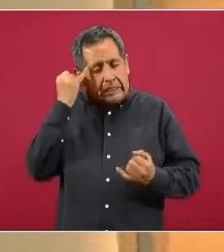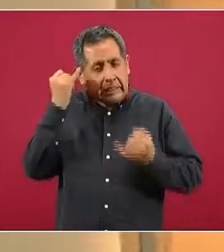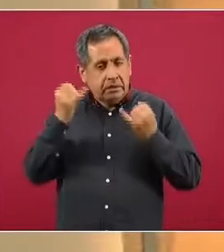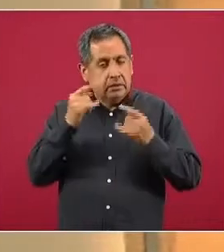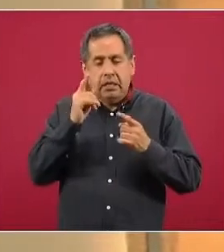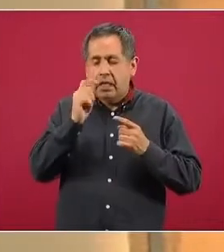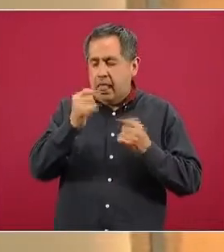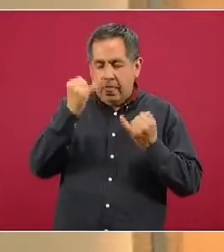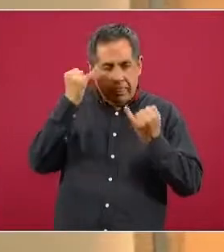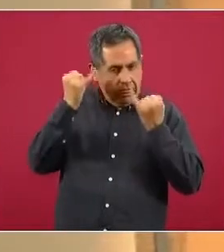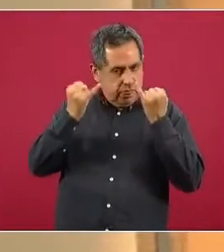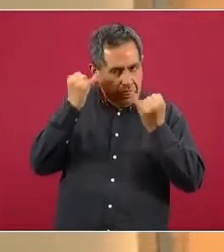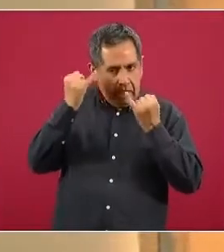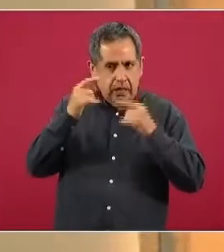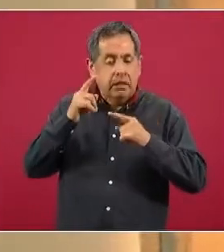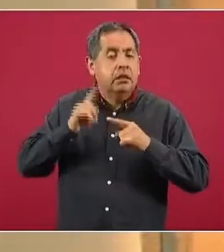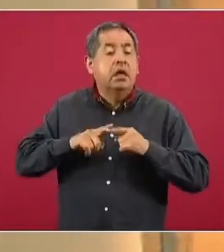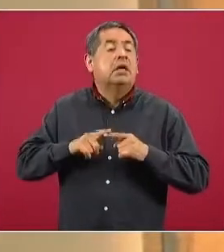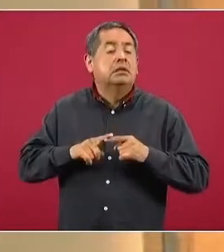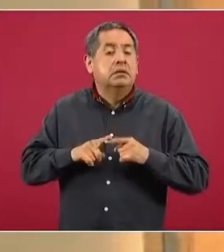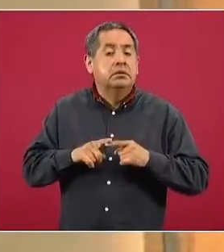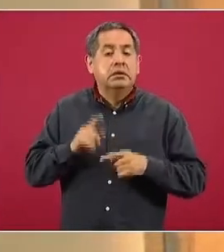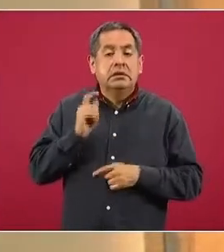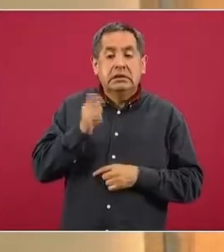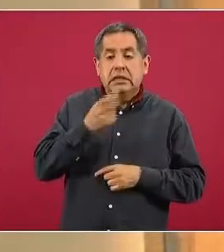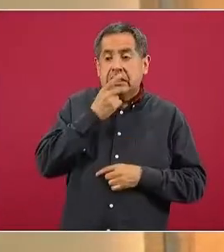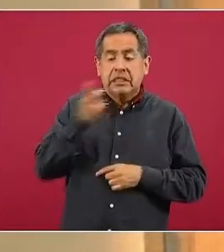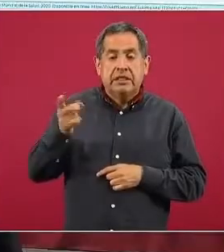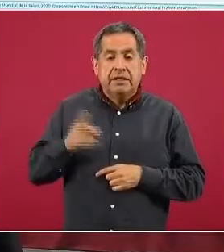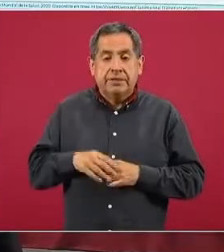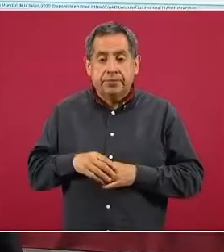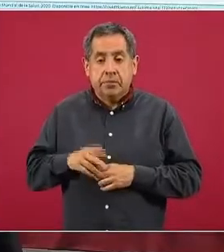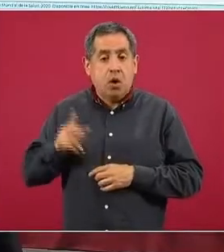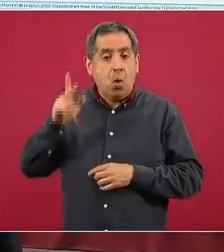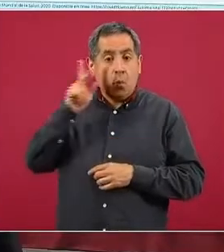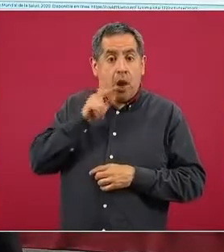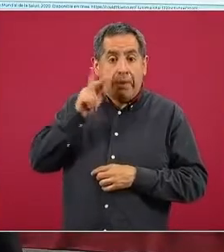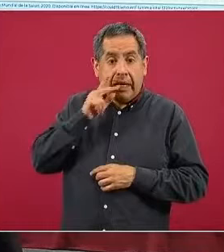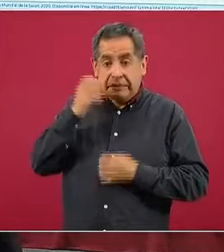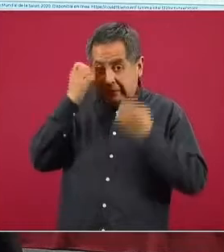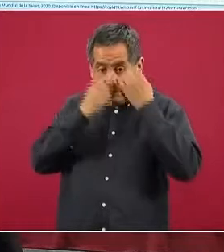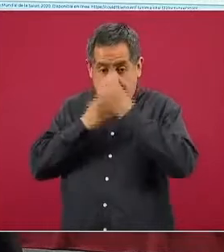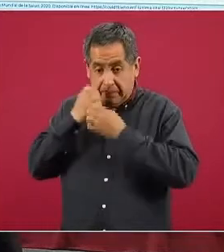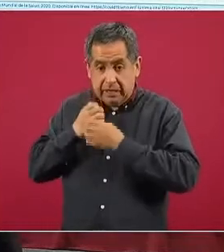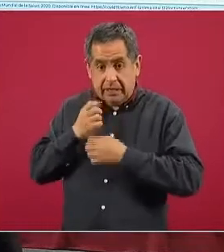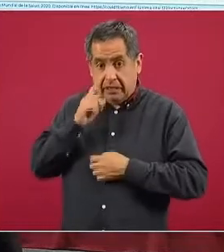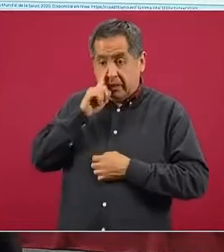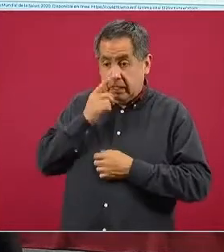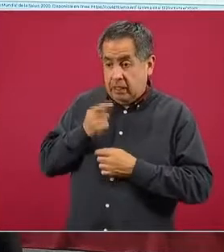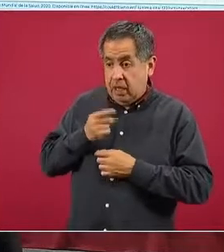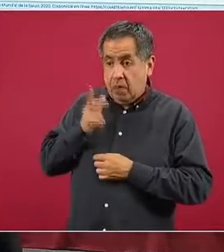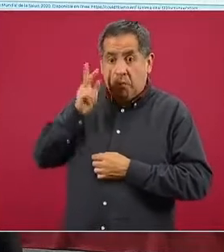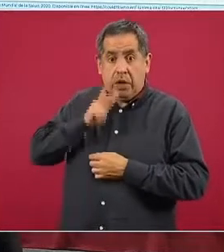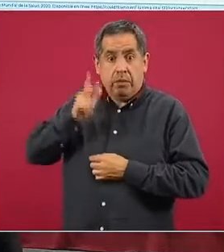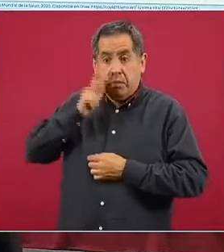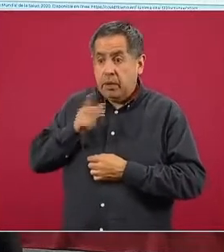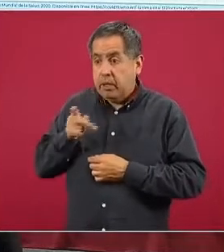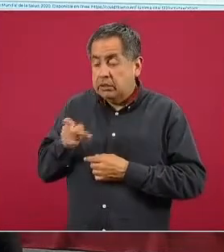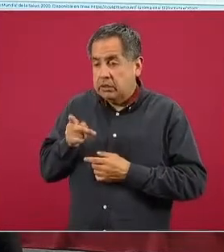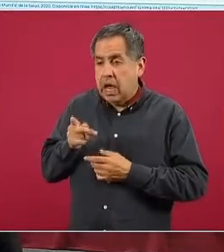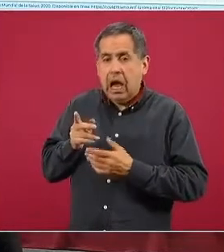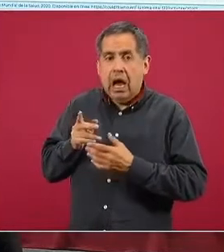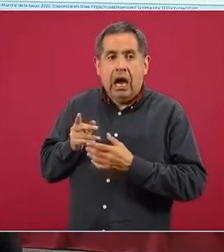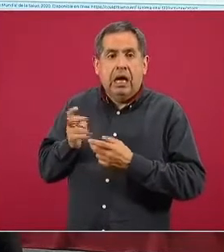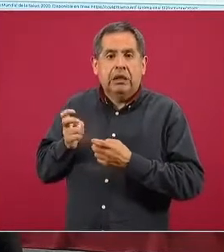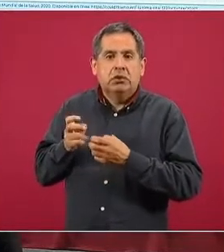meramente especulativo, que la intensidad en el uso de las pruebas diagnósticas al inicio de la epidemia podía haber